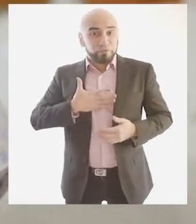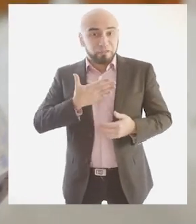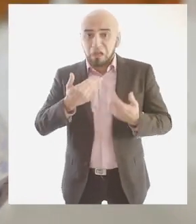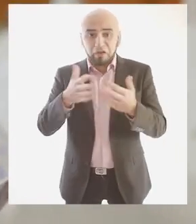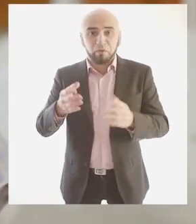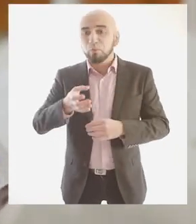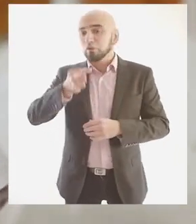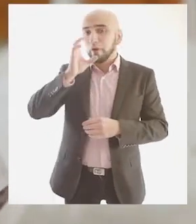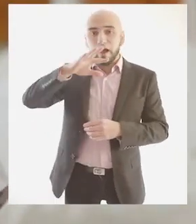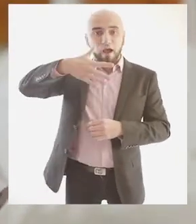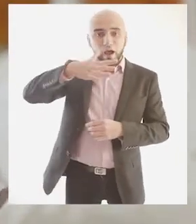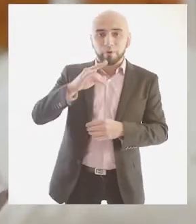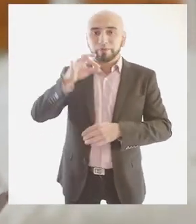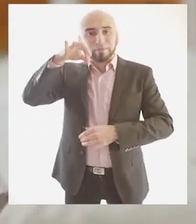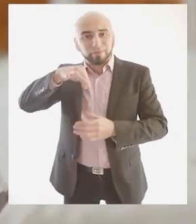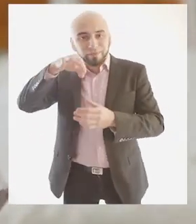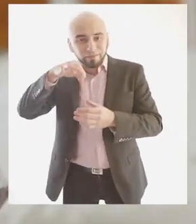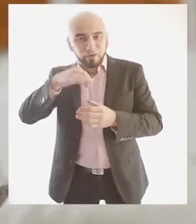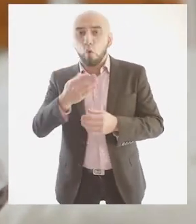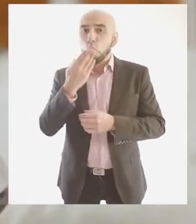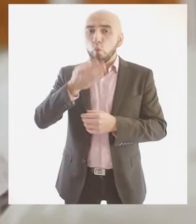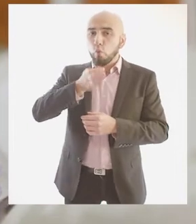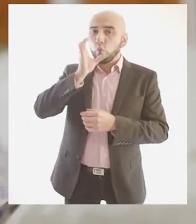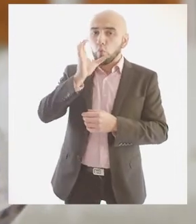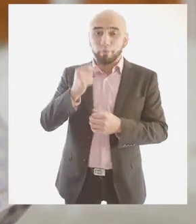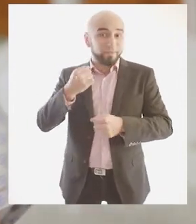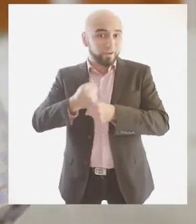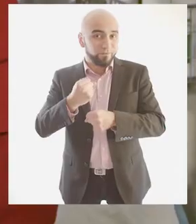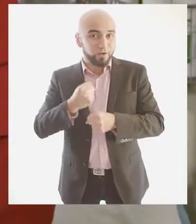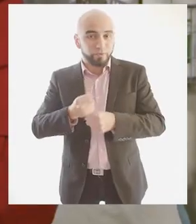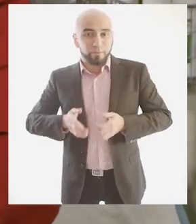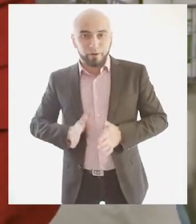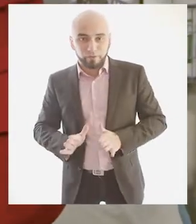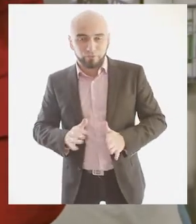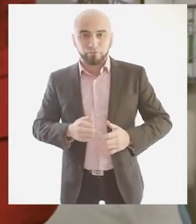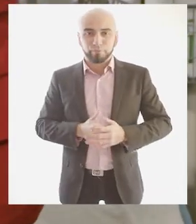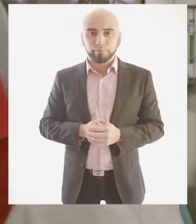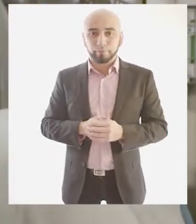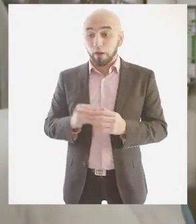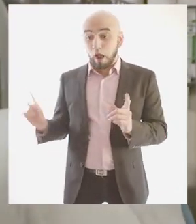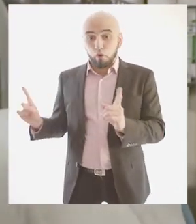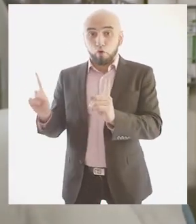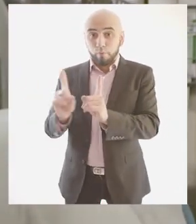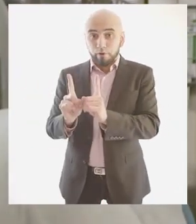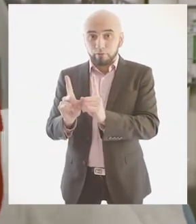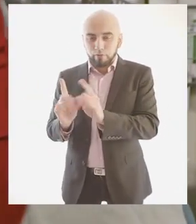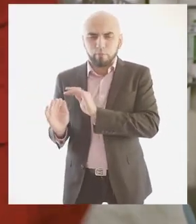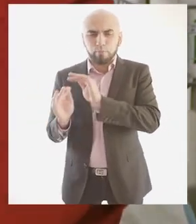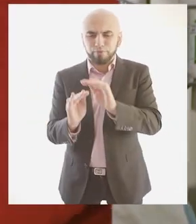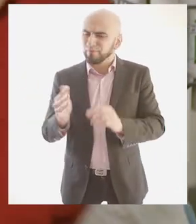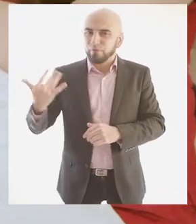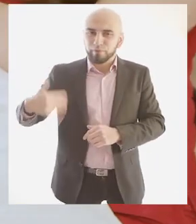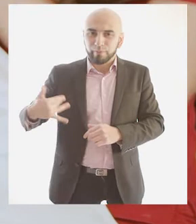hidratarte. Puedes beber agua, té o jugo durante el trabajo de parto. El apoyo de tu acompañante es fundamental para